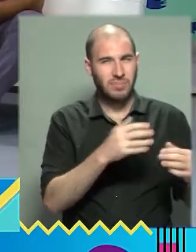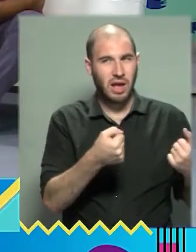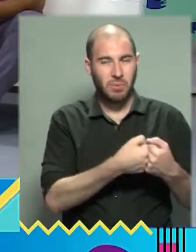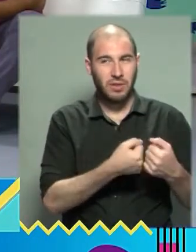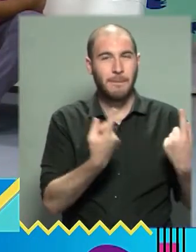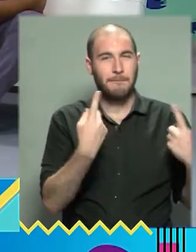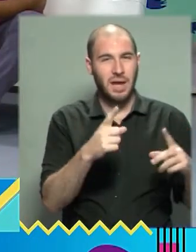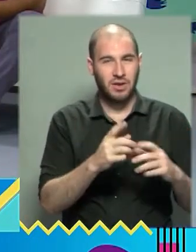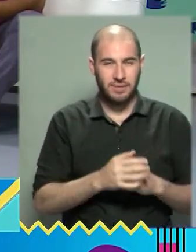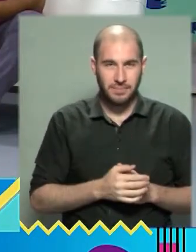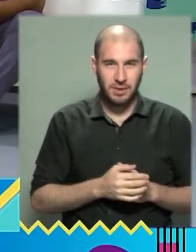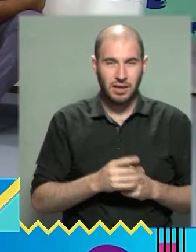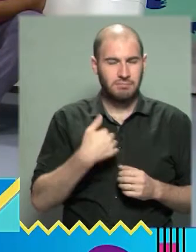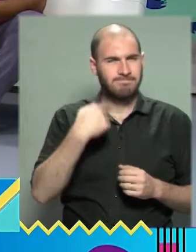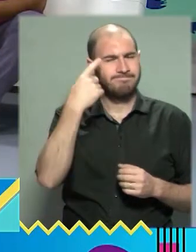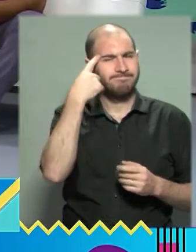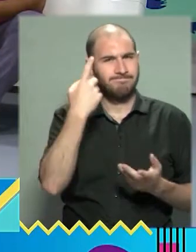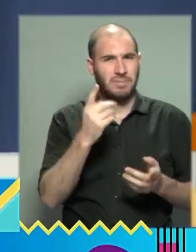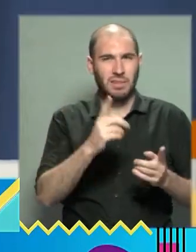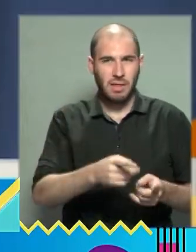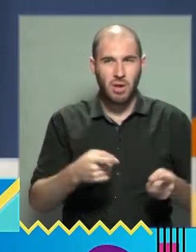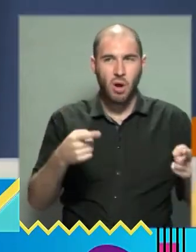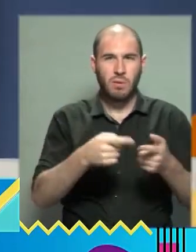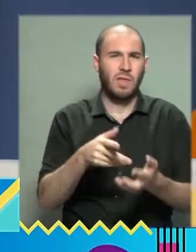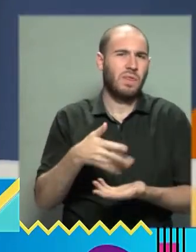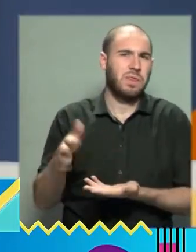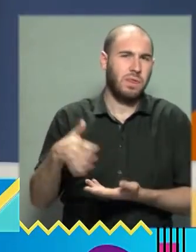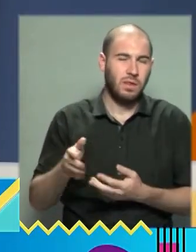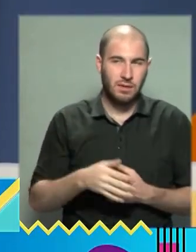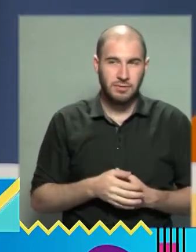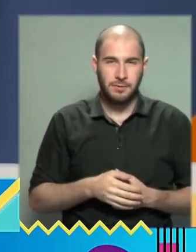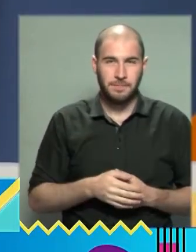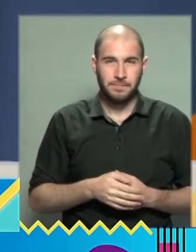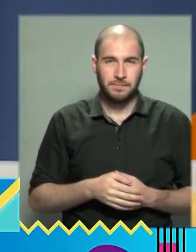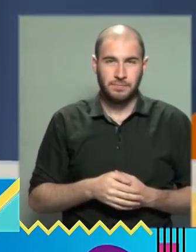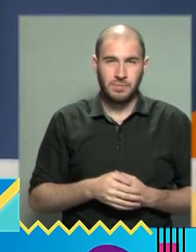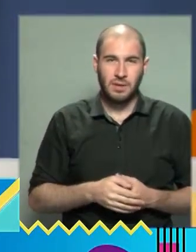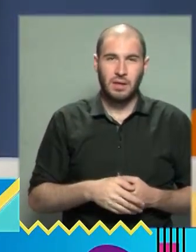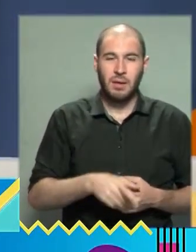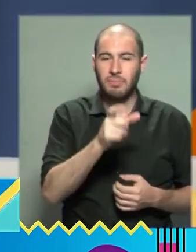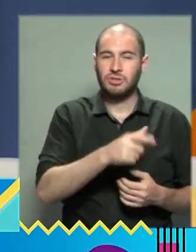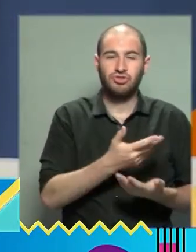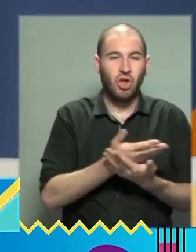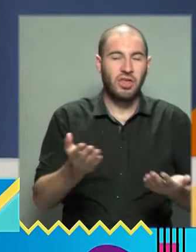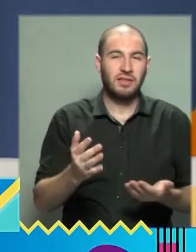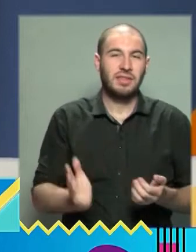a diferencia, lo que pienso es que también, digamos, se busca deslegitimar a todos los dirigentes gremiales en busca